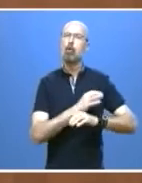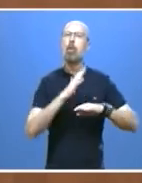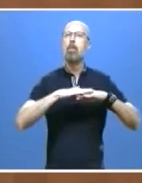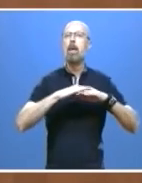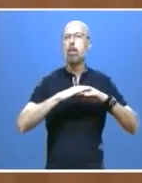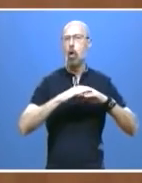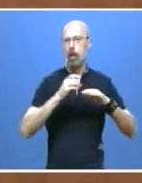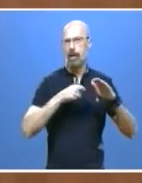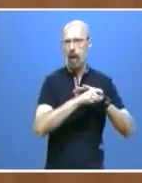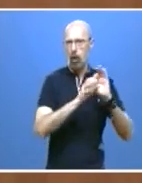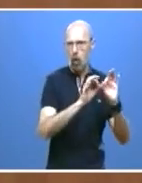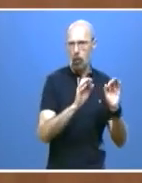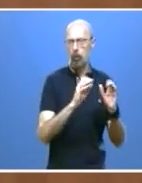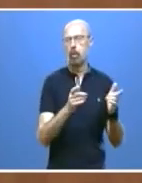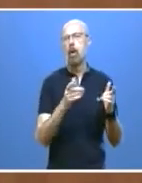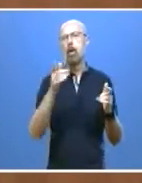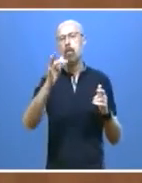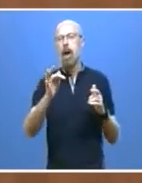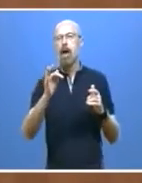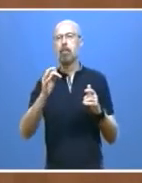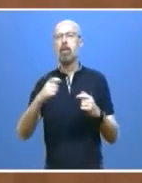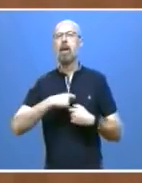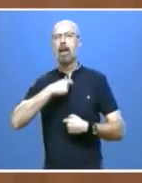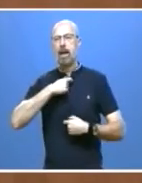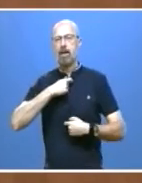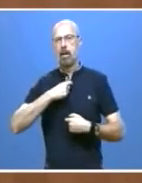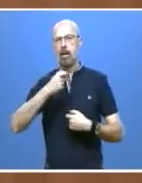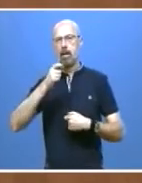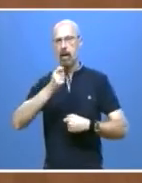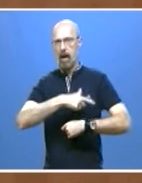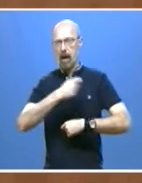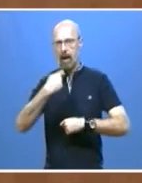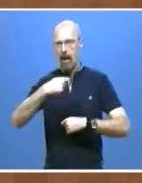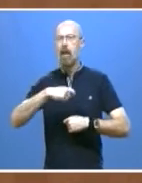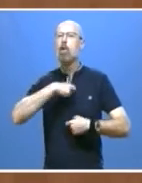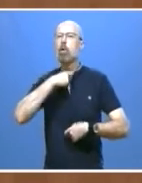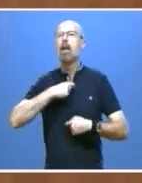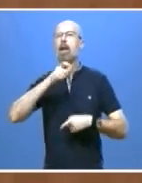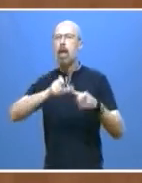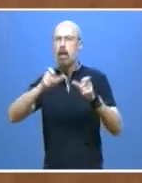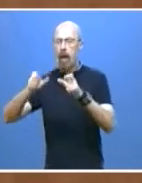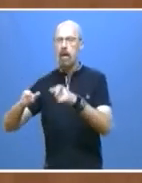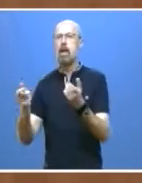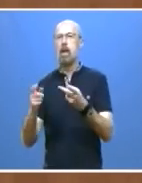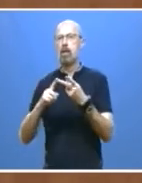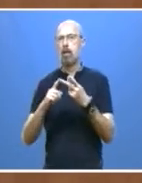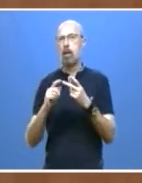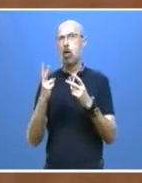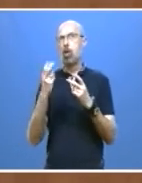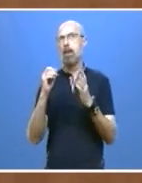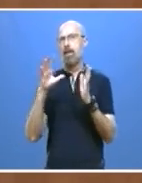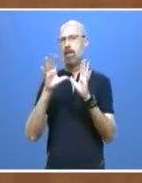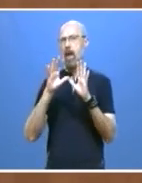Posteriormente la renta garantizada de ciudadanía aprobada en el 2010 y al que hemos destinado más de 550